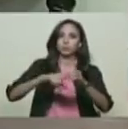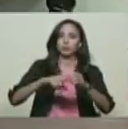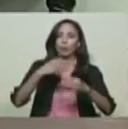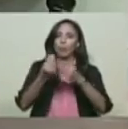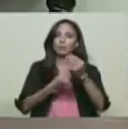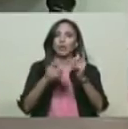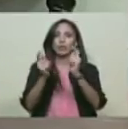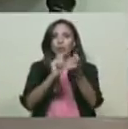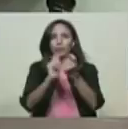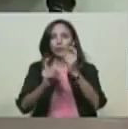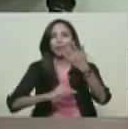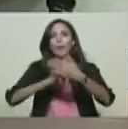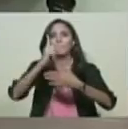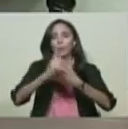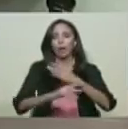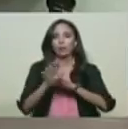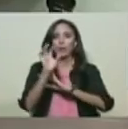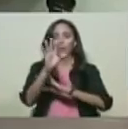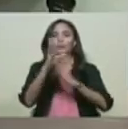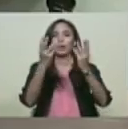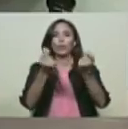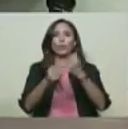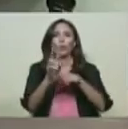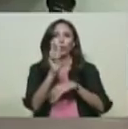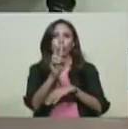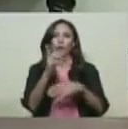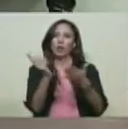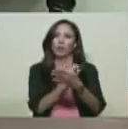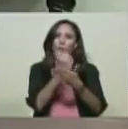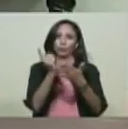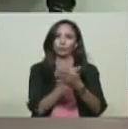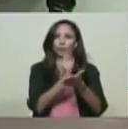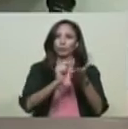debate del Plan de la Patria número 2,